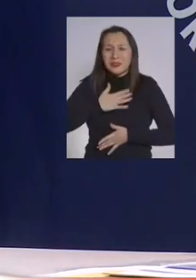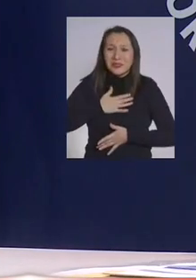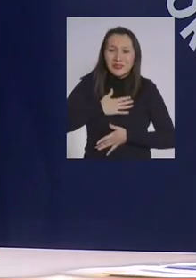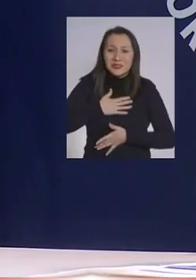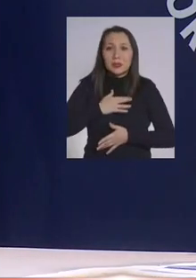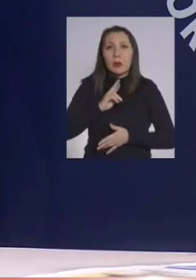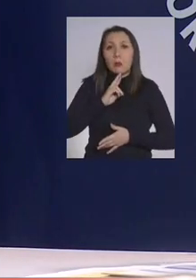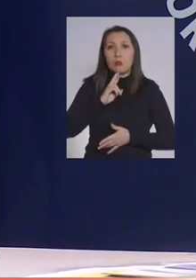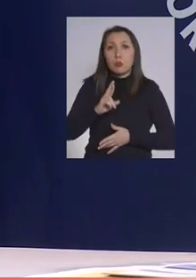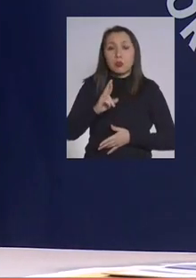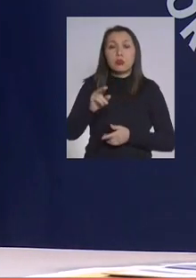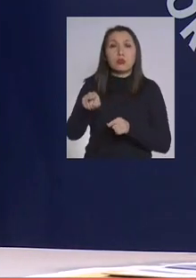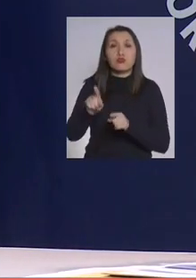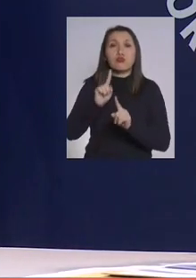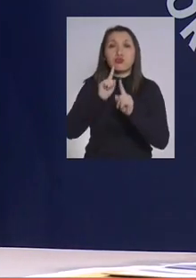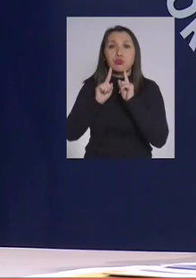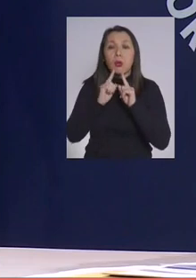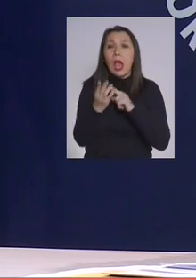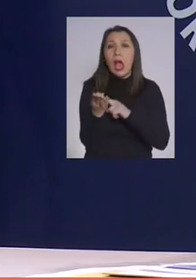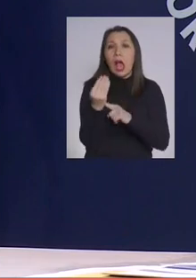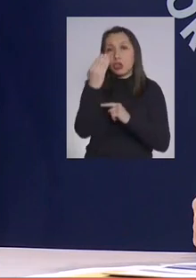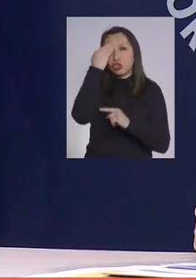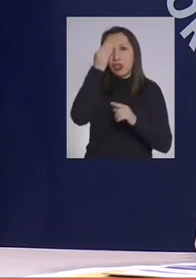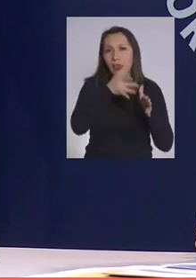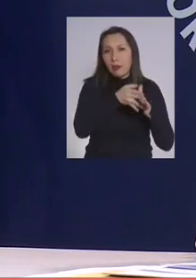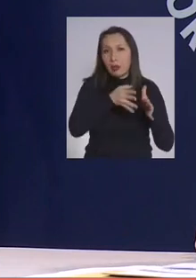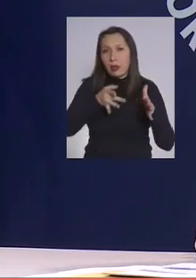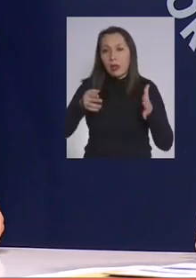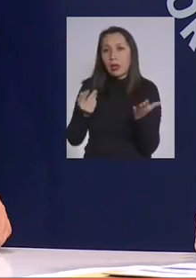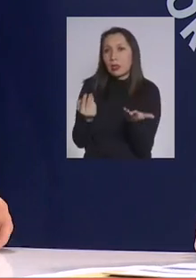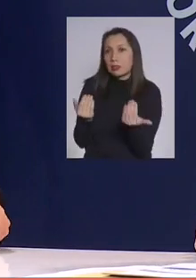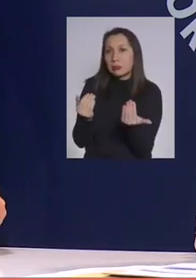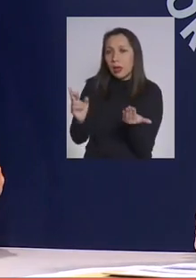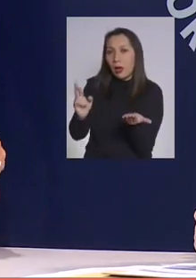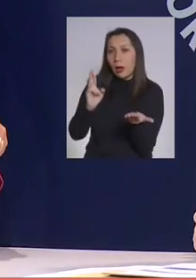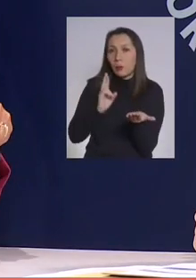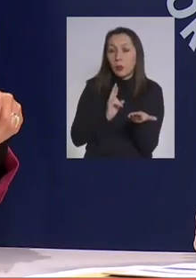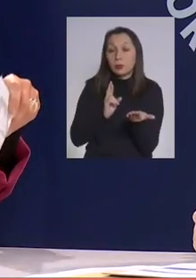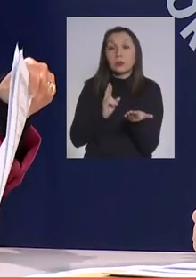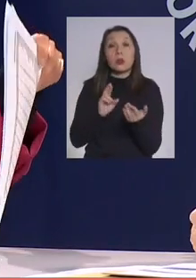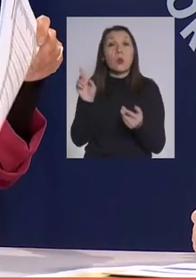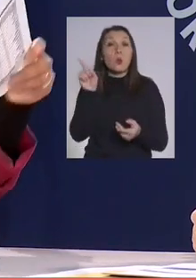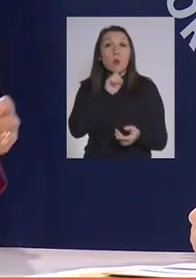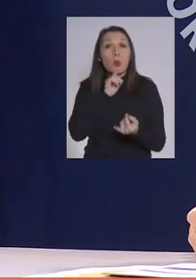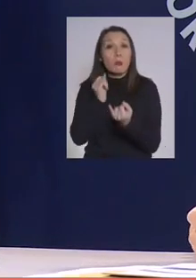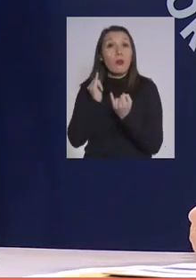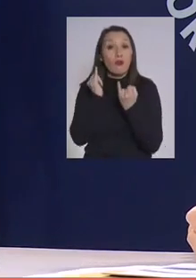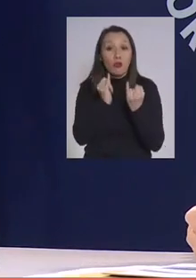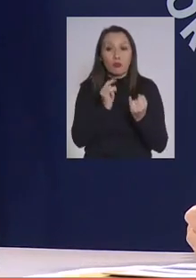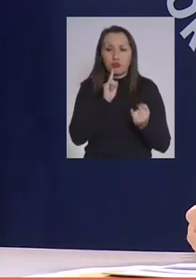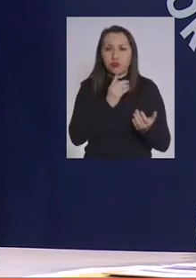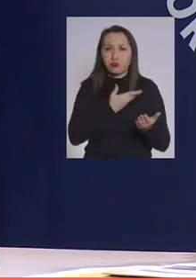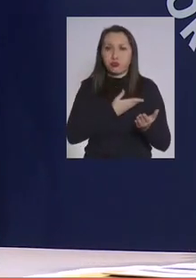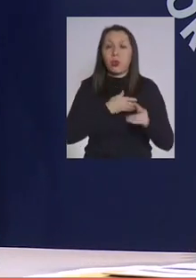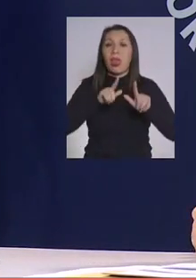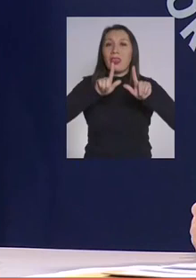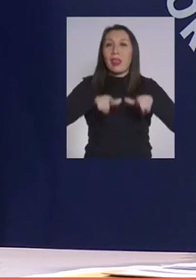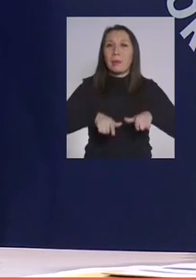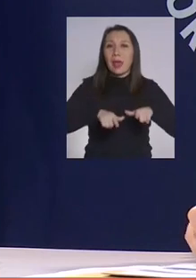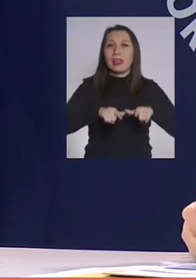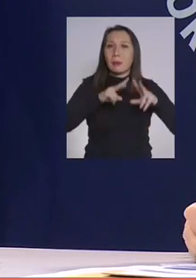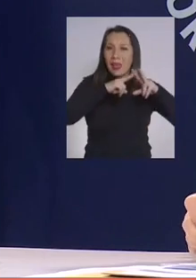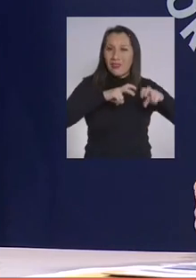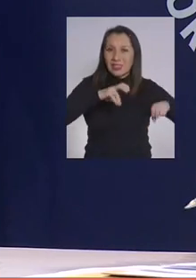el resultado de los exámenes son 14 días en relación a eso según el último informe que tenemos del departamento de